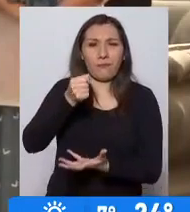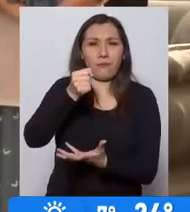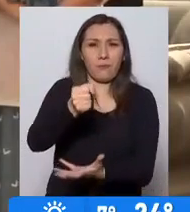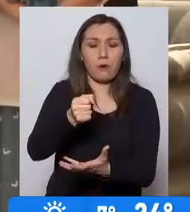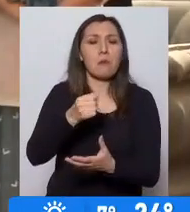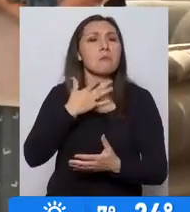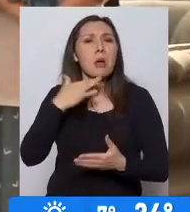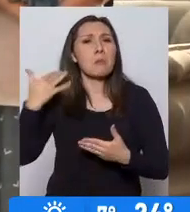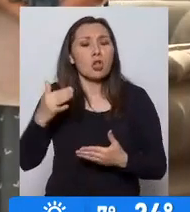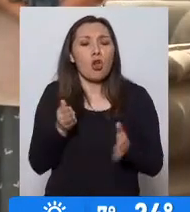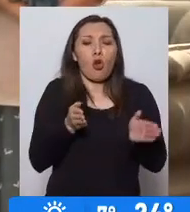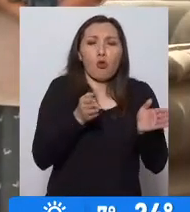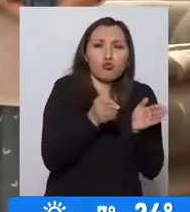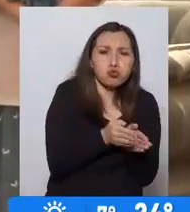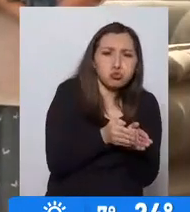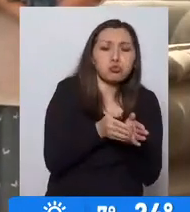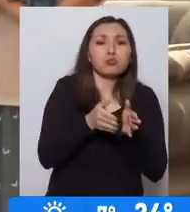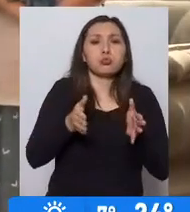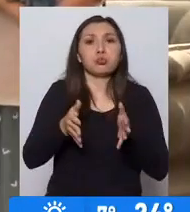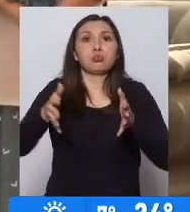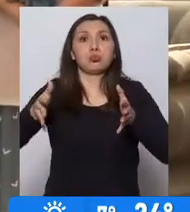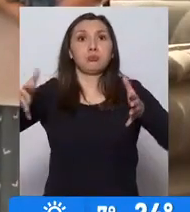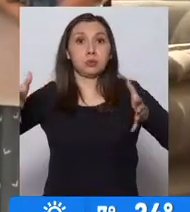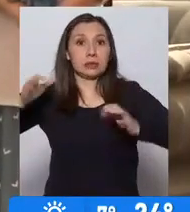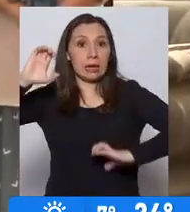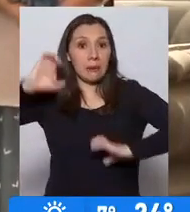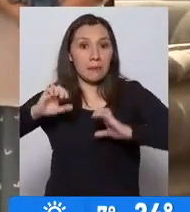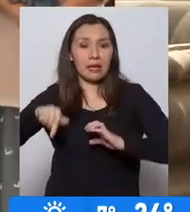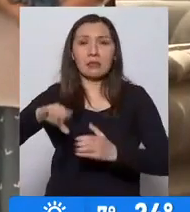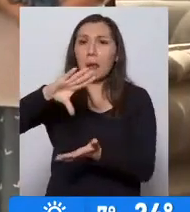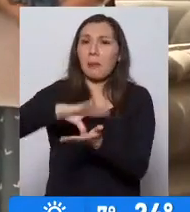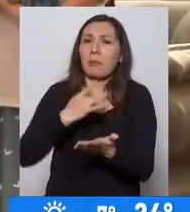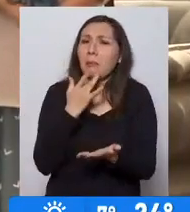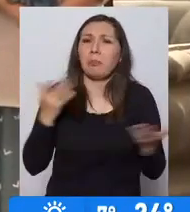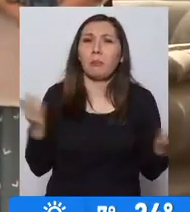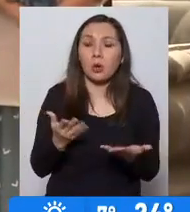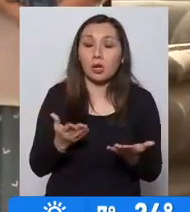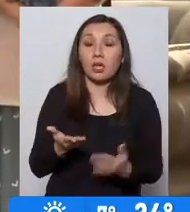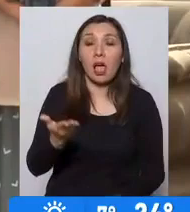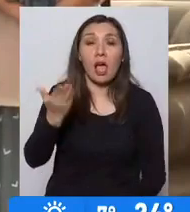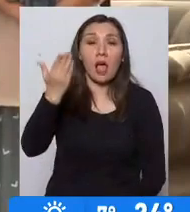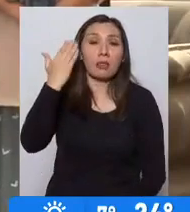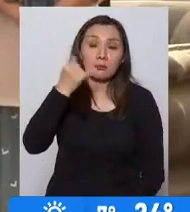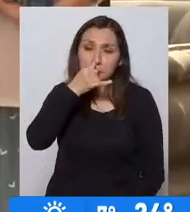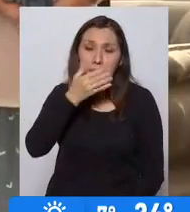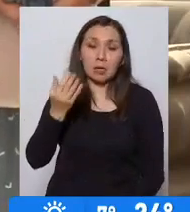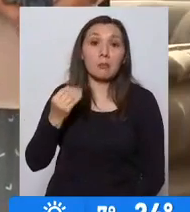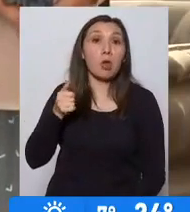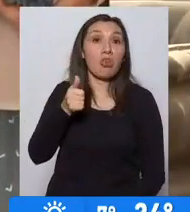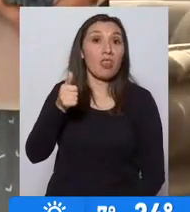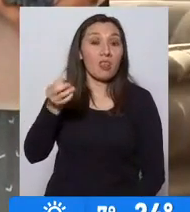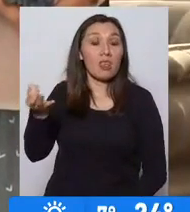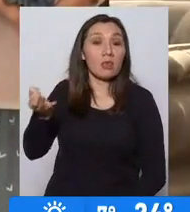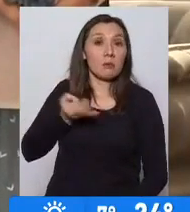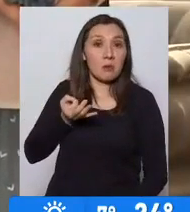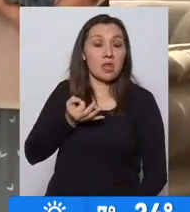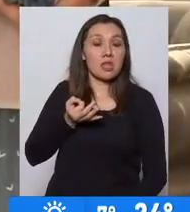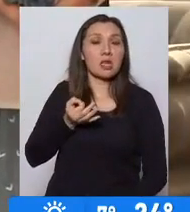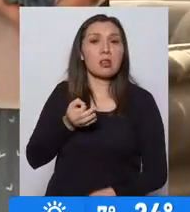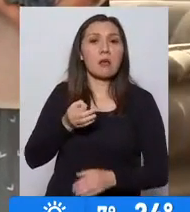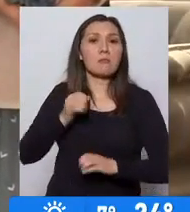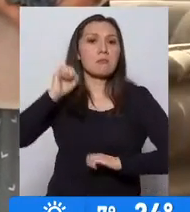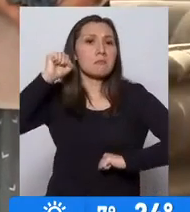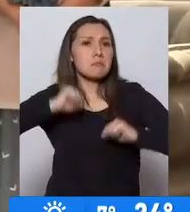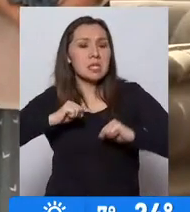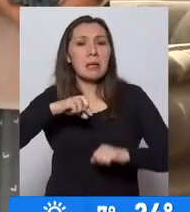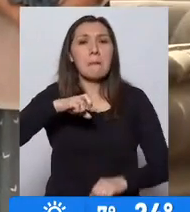importantes las micro, pequeñas y medianas empresas de nuestro país? Hace un tiempo atrás un dirigente dijo, las